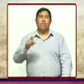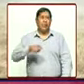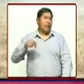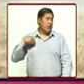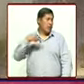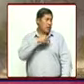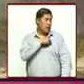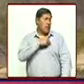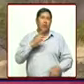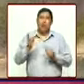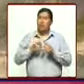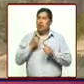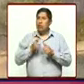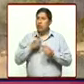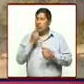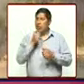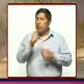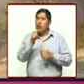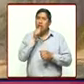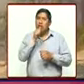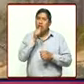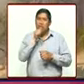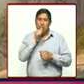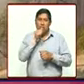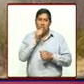Necesitamos principalmente agua,